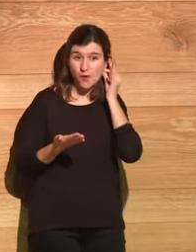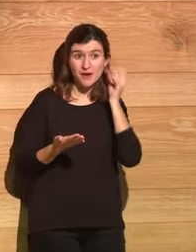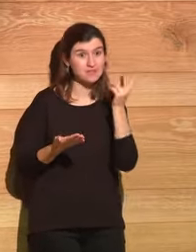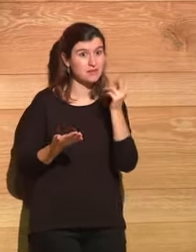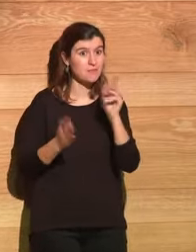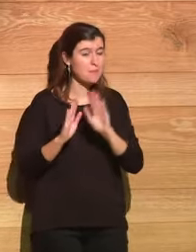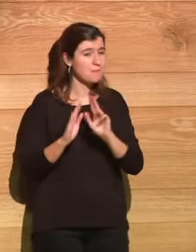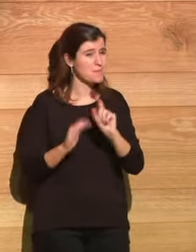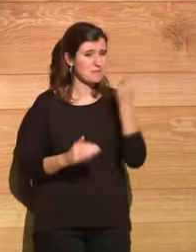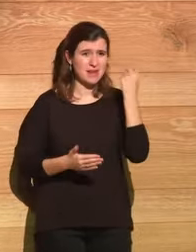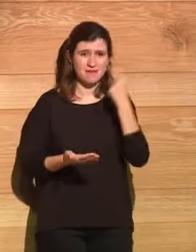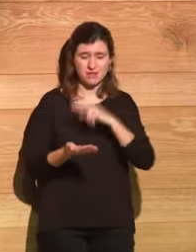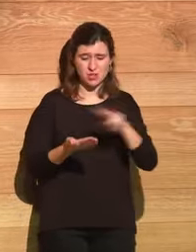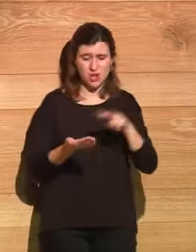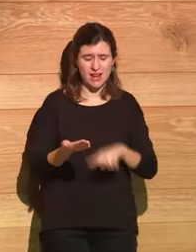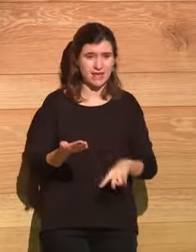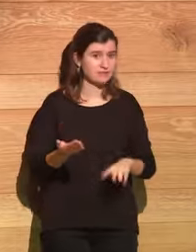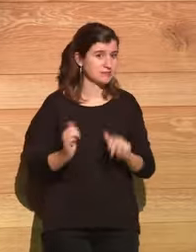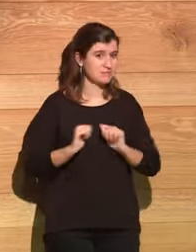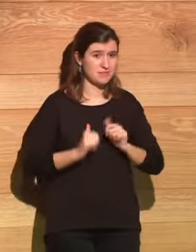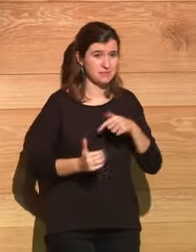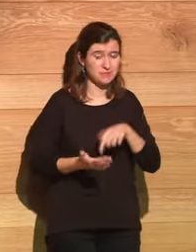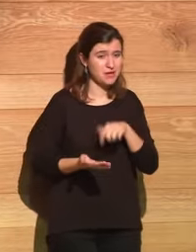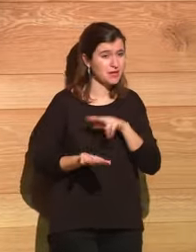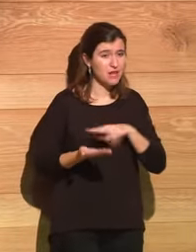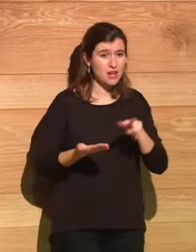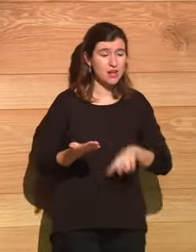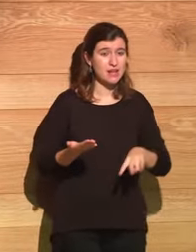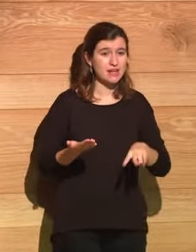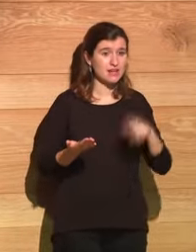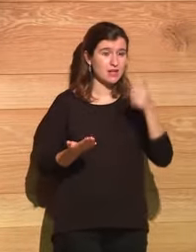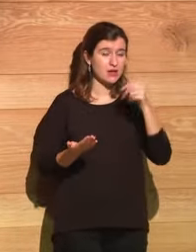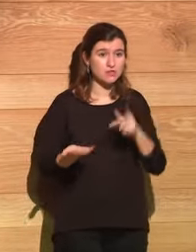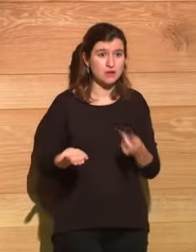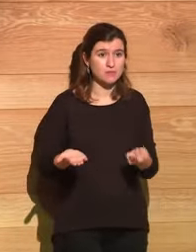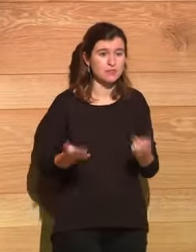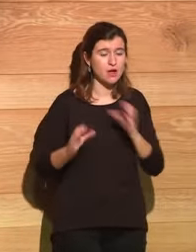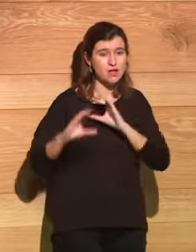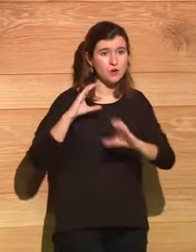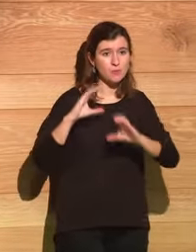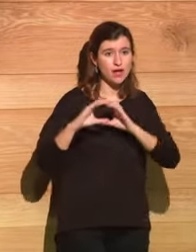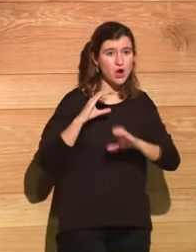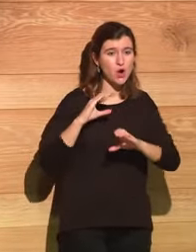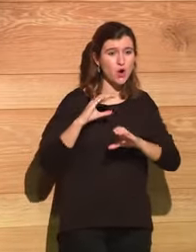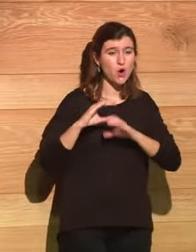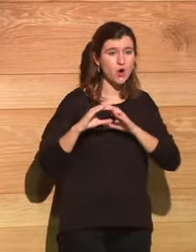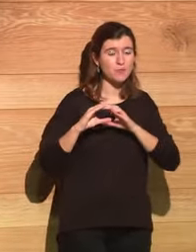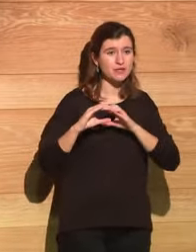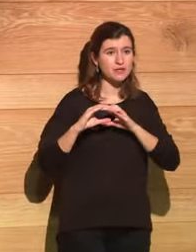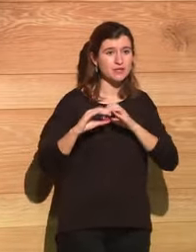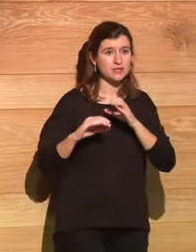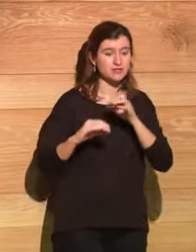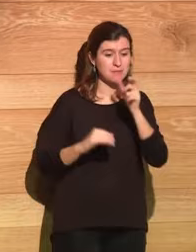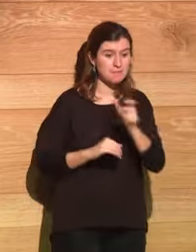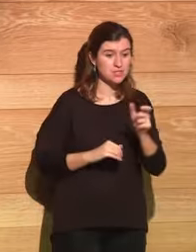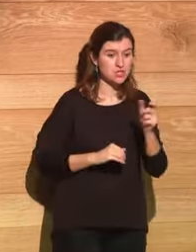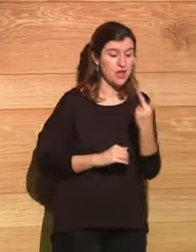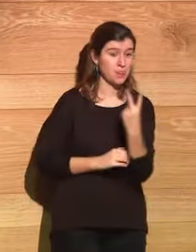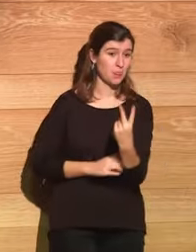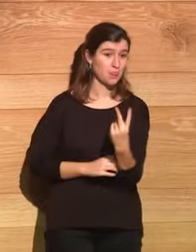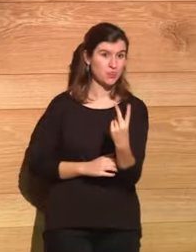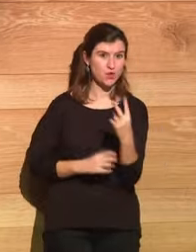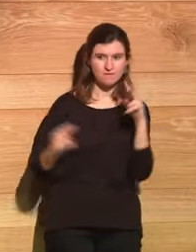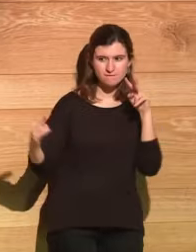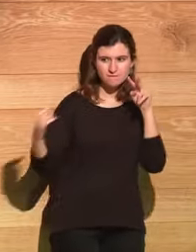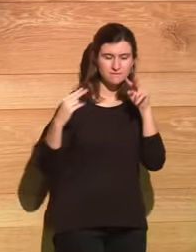ahí ya estamos viendo una comunicación entre dos sujetos que se miran a sí mismos de